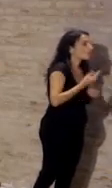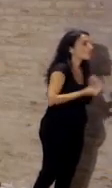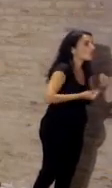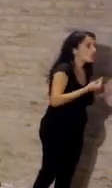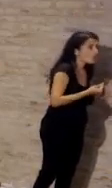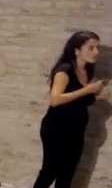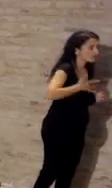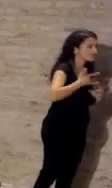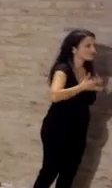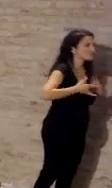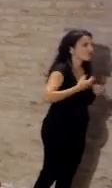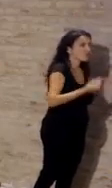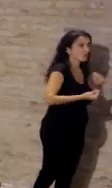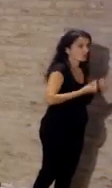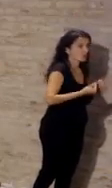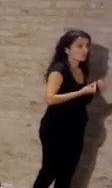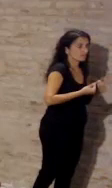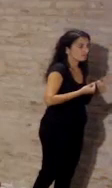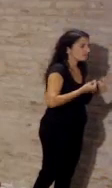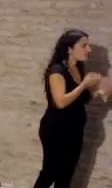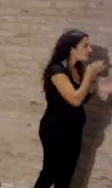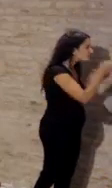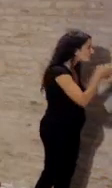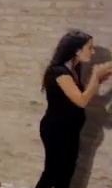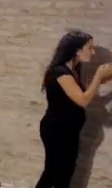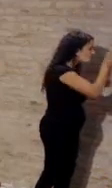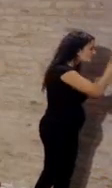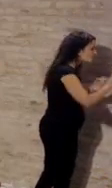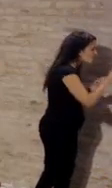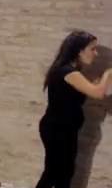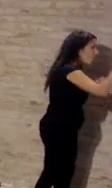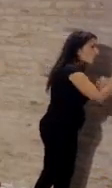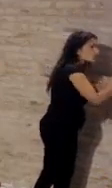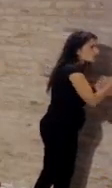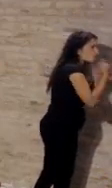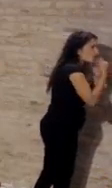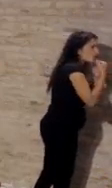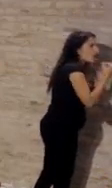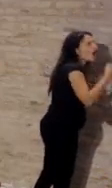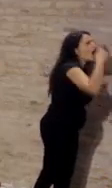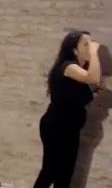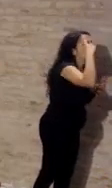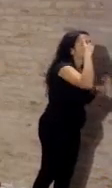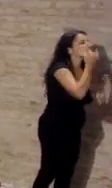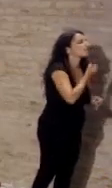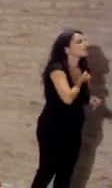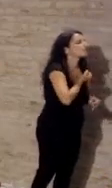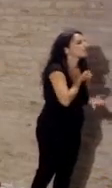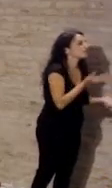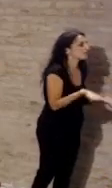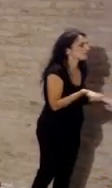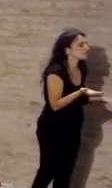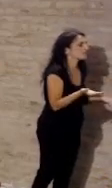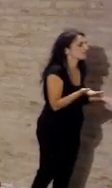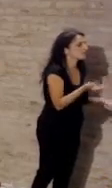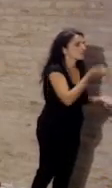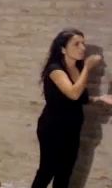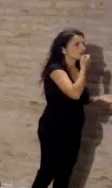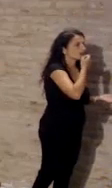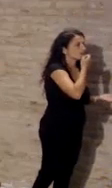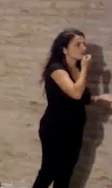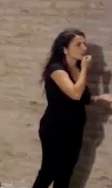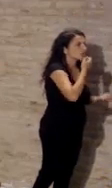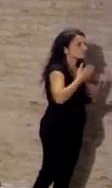nos sentimos no tenemos con quién hablar de eso y no tenemos dónde aprender Cómo se llama lo lo que nos